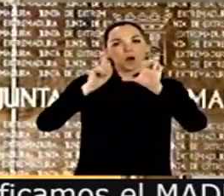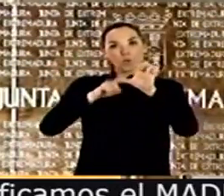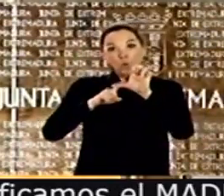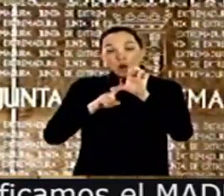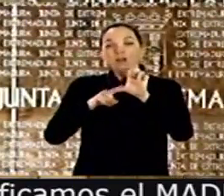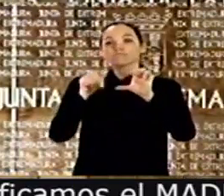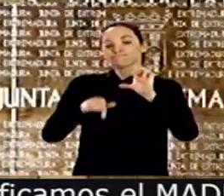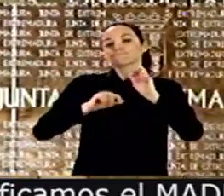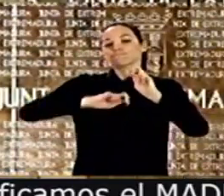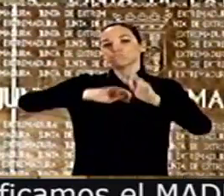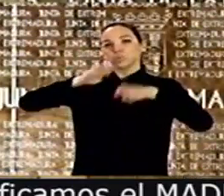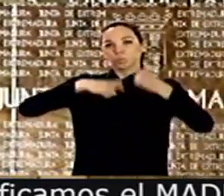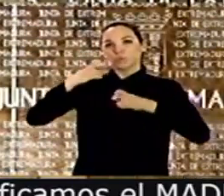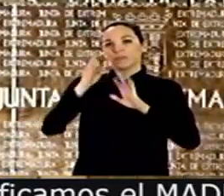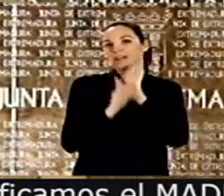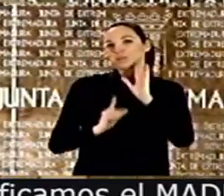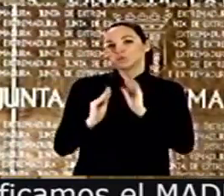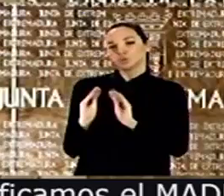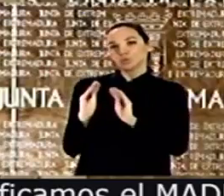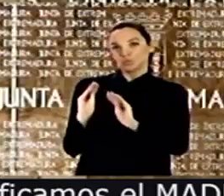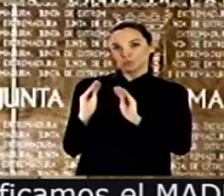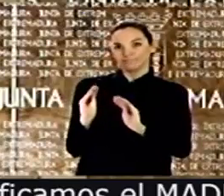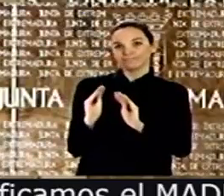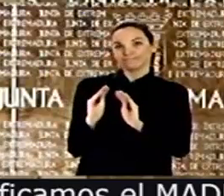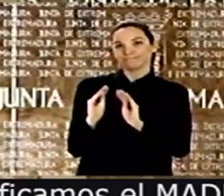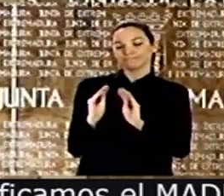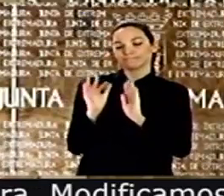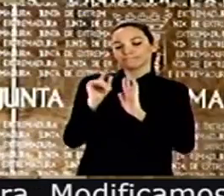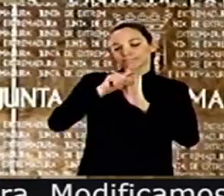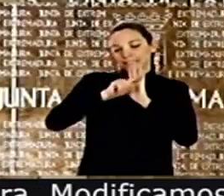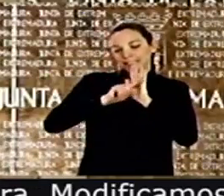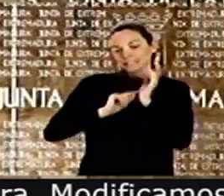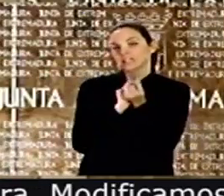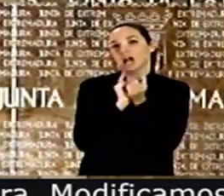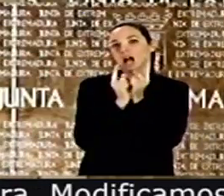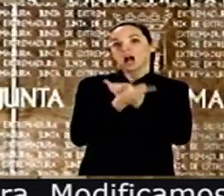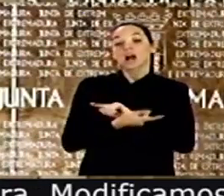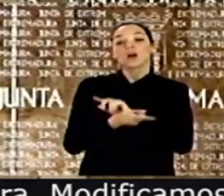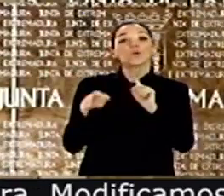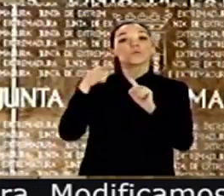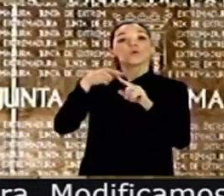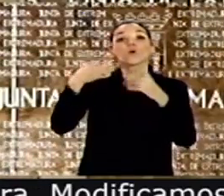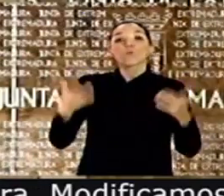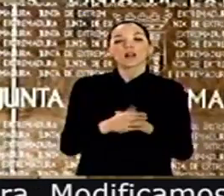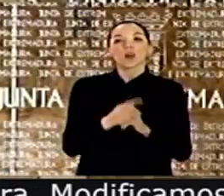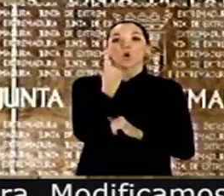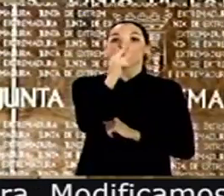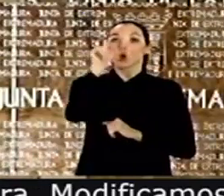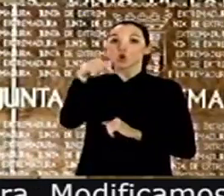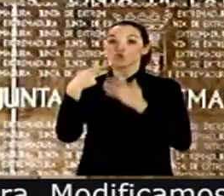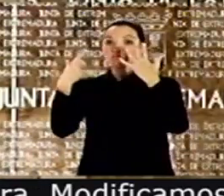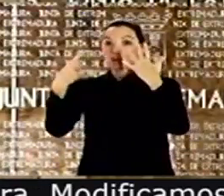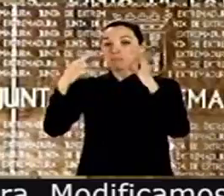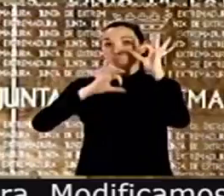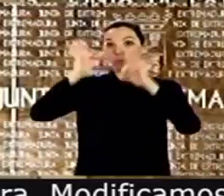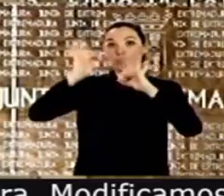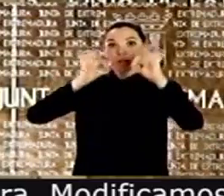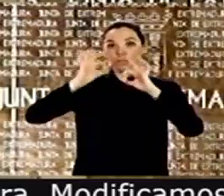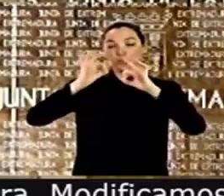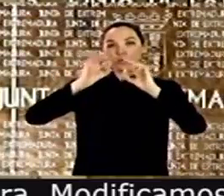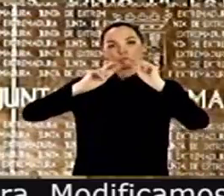el decreto que lo regula para actualizar en un 1,6% el importe que el SEPAZ